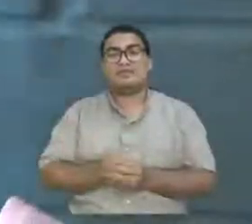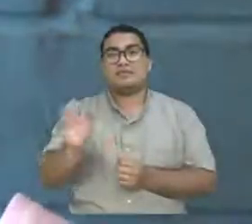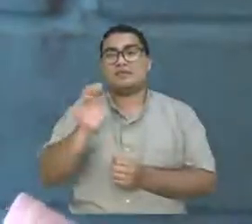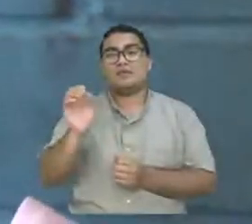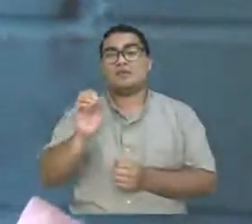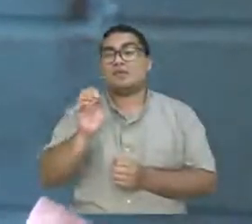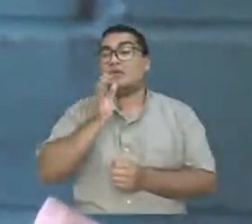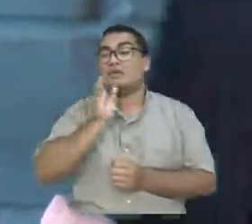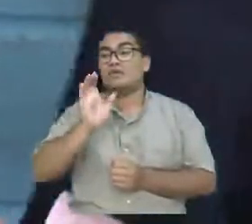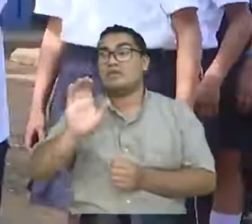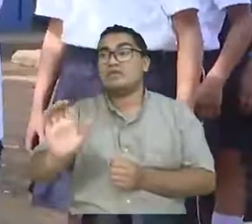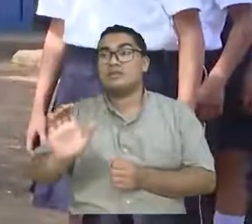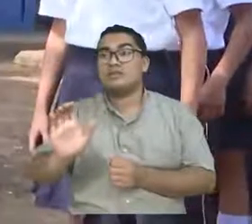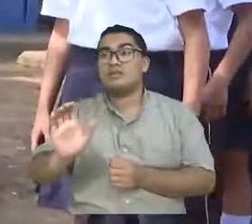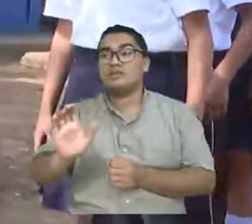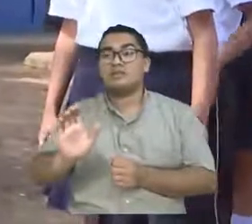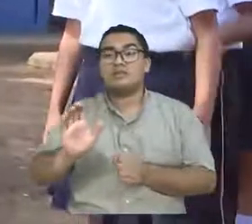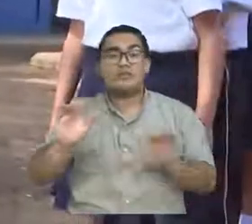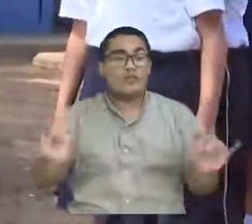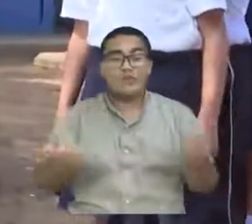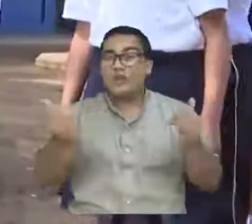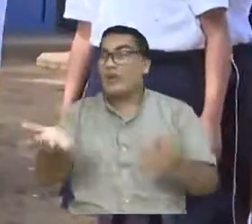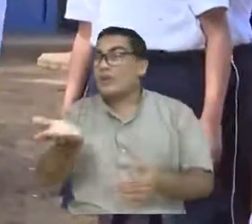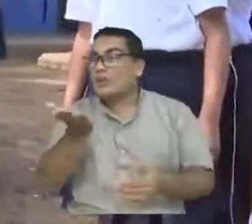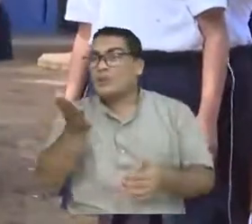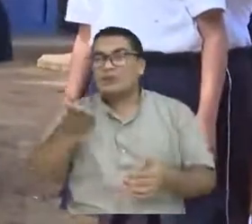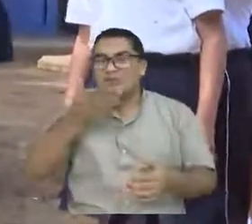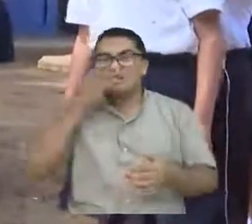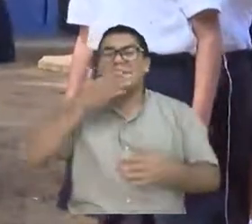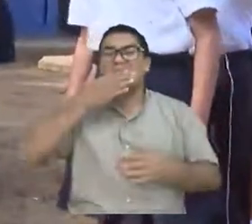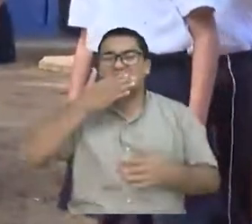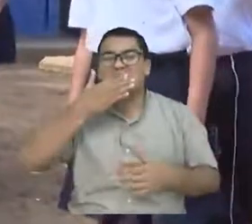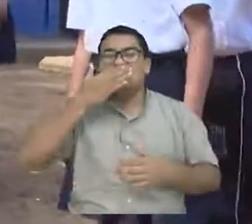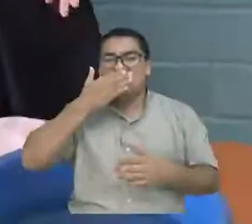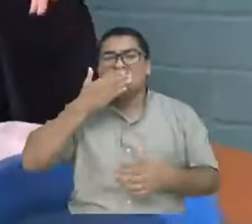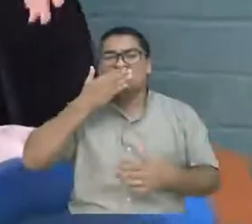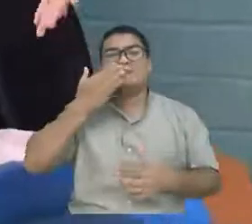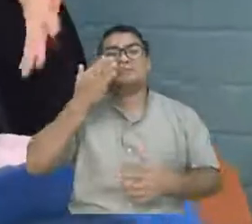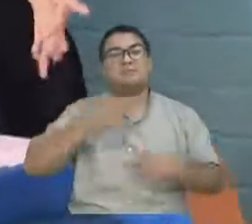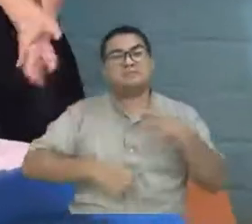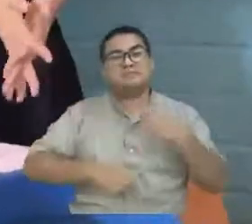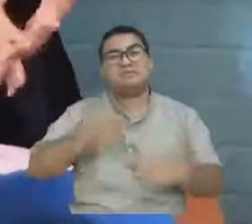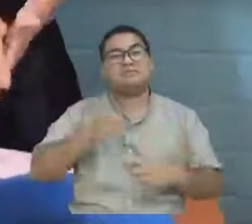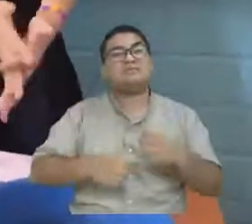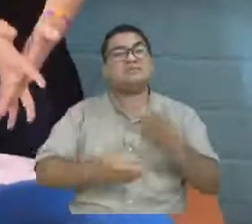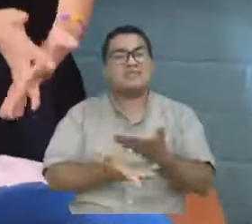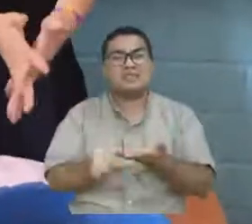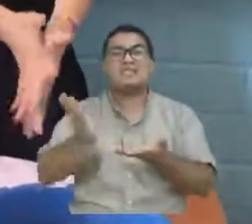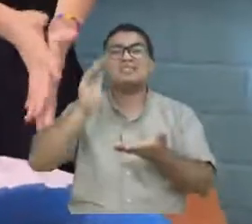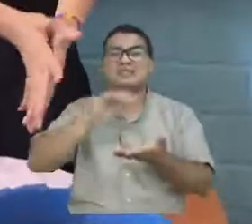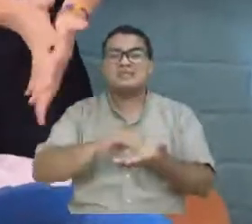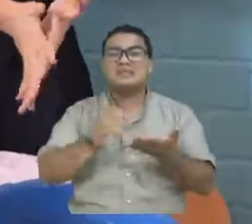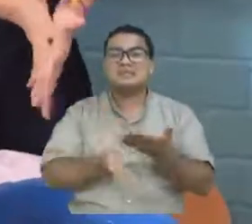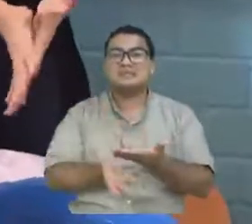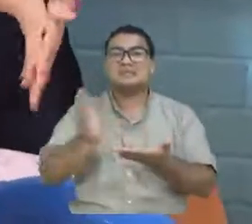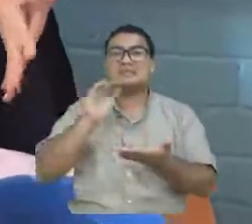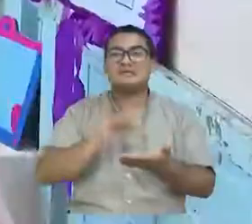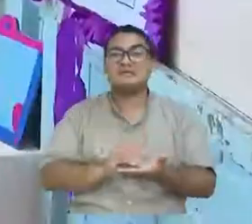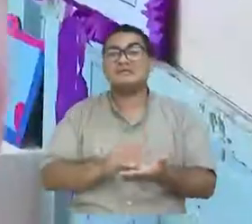enfermedades respiratorias, imagínense. Sí. Le impiden el desarrollo también. Cuando hay proceso respiratorio frecuente o muy agudo, hay